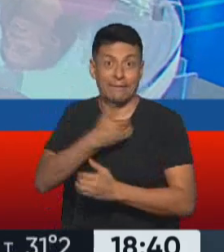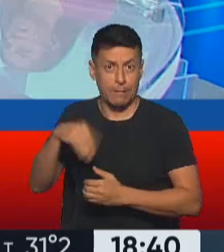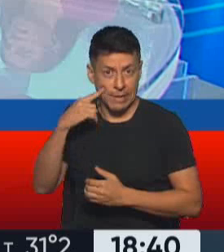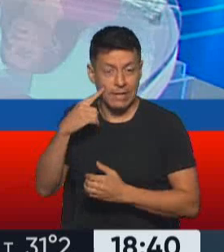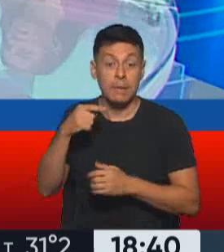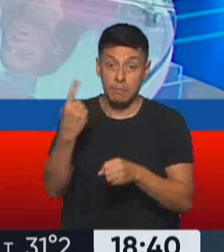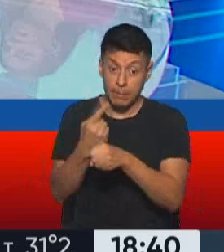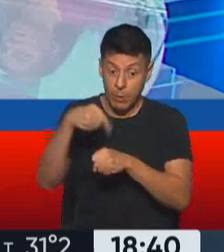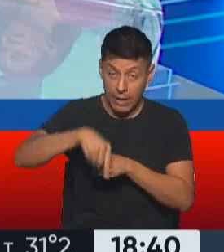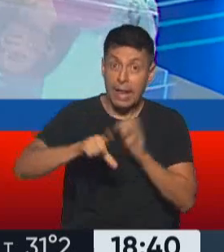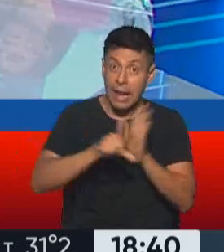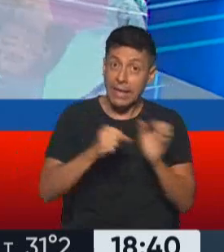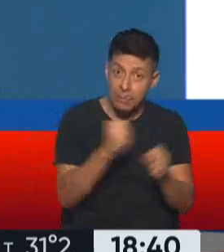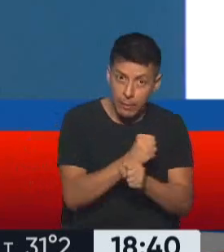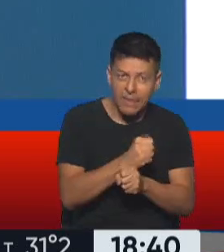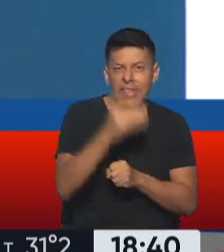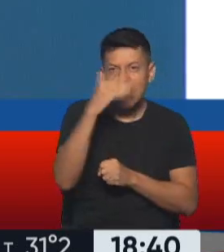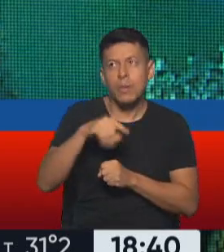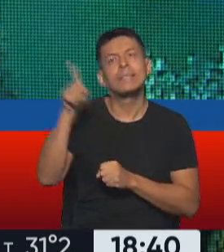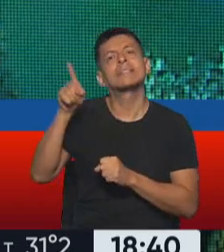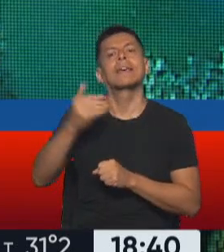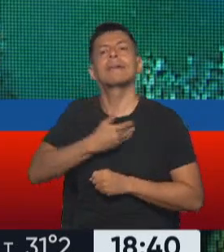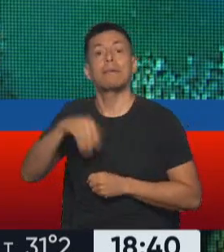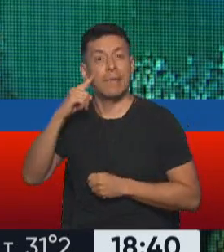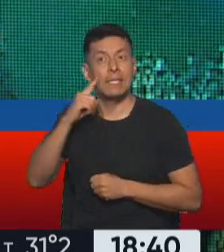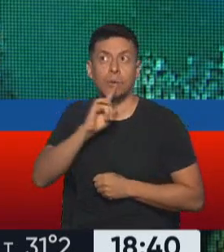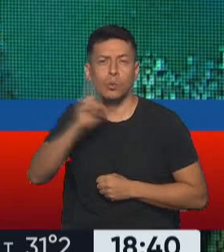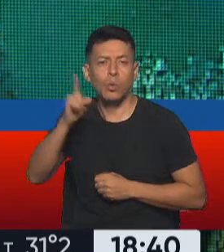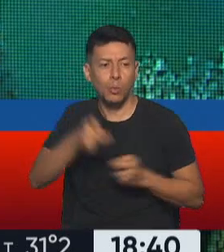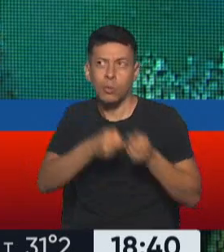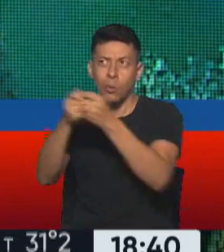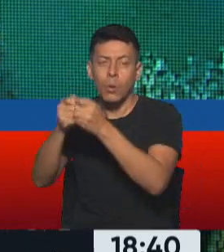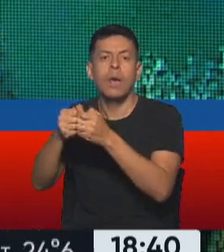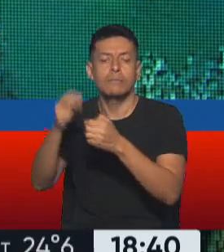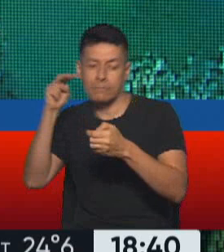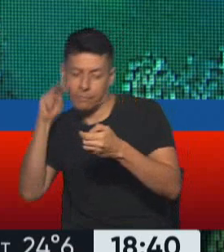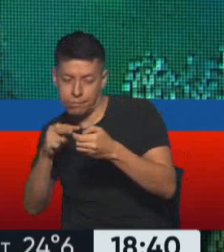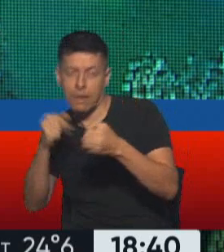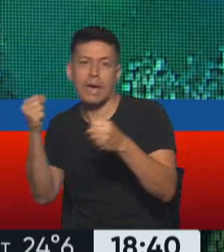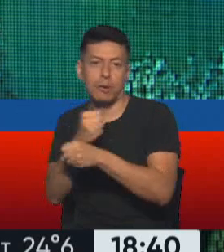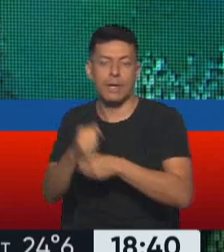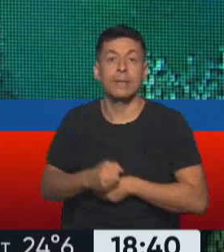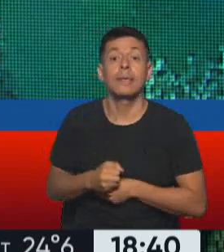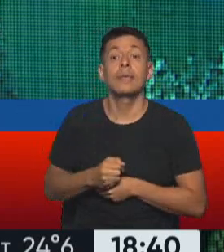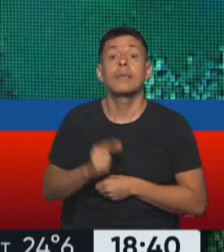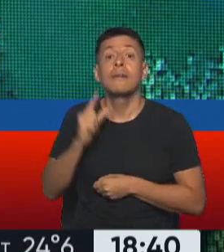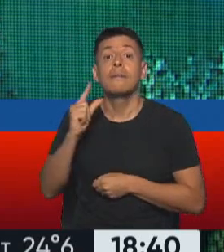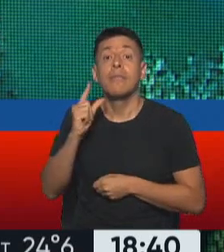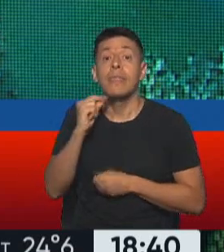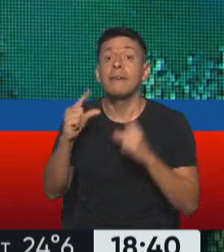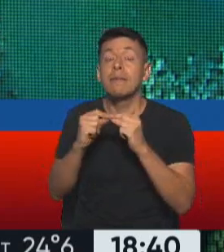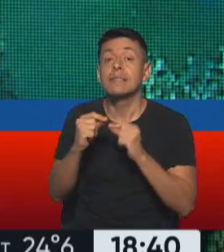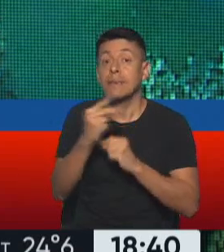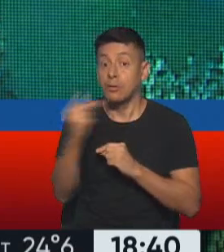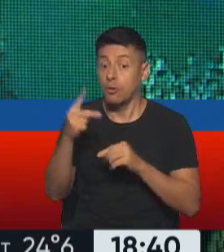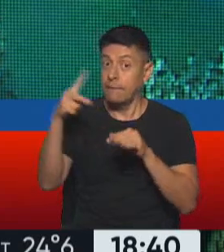acá, falta que se apruebe a nivel internacional. Hay una fecha ahí que es la que apura, entre comillas, que es la del 22, que entra un nuevo vencimiento. Pero